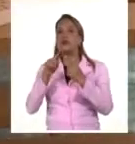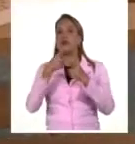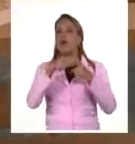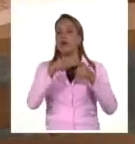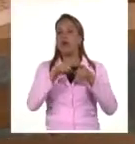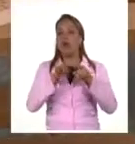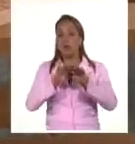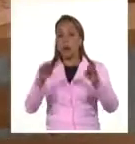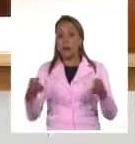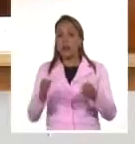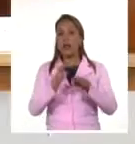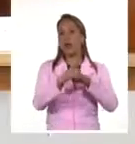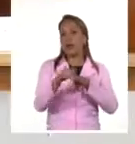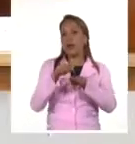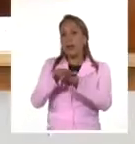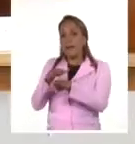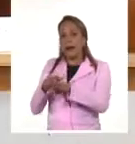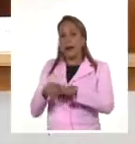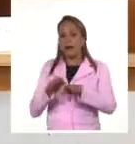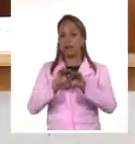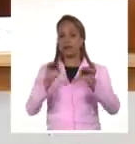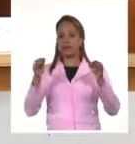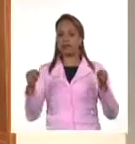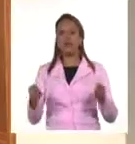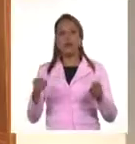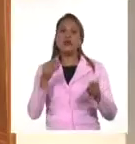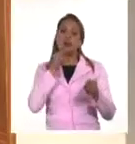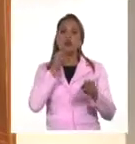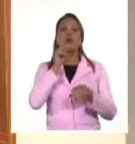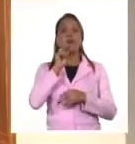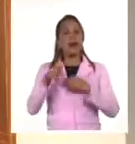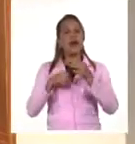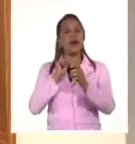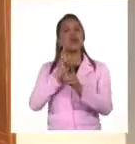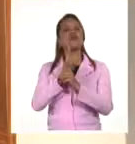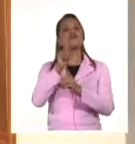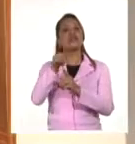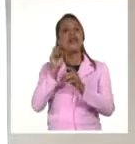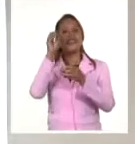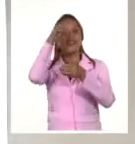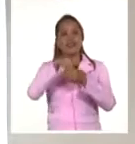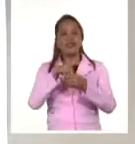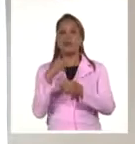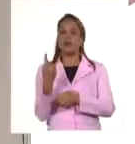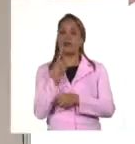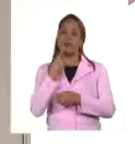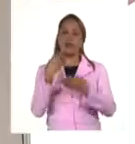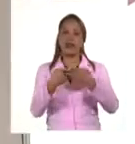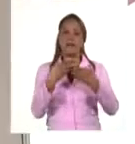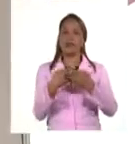zapatera bonita o una repisa, pues todo lo puedan encontrar en nuestra plataforma digital.